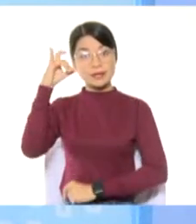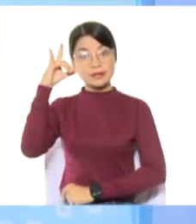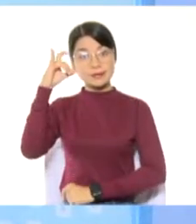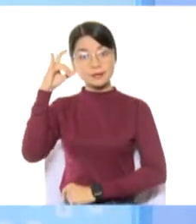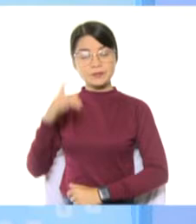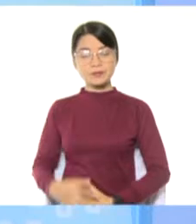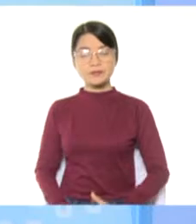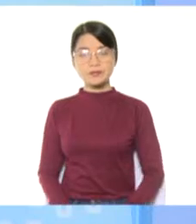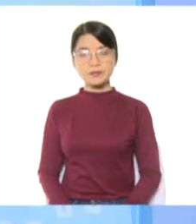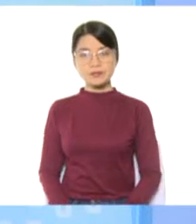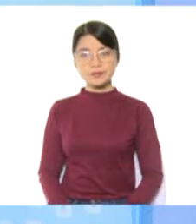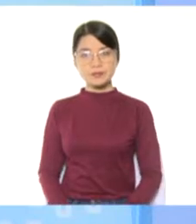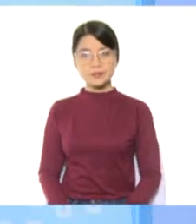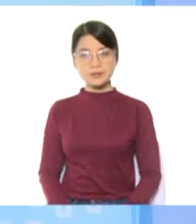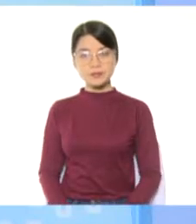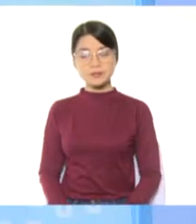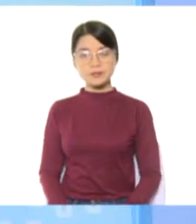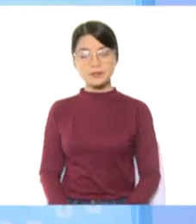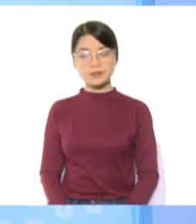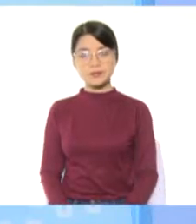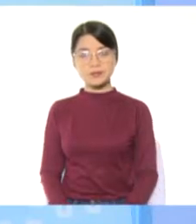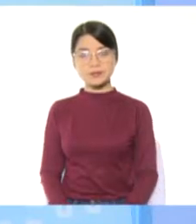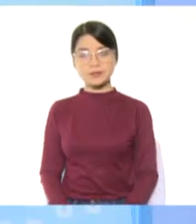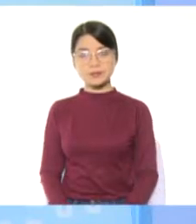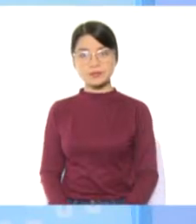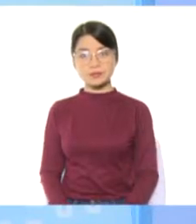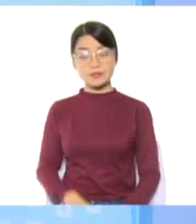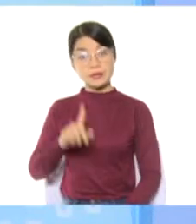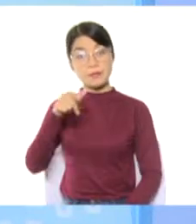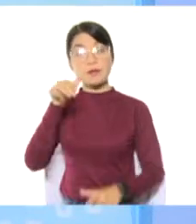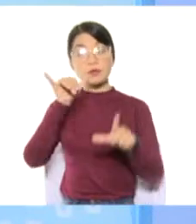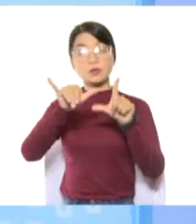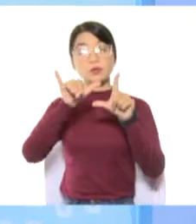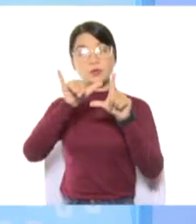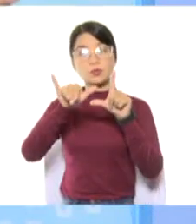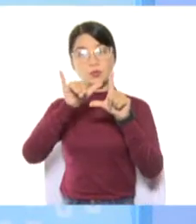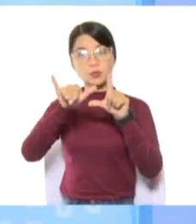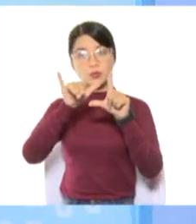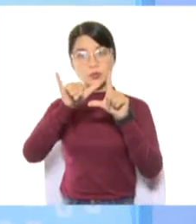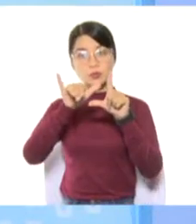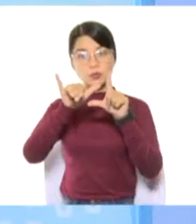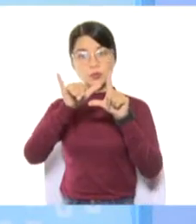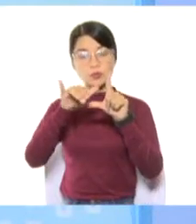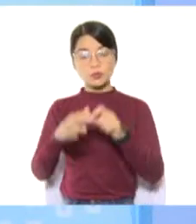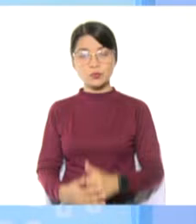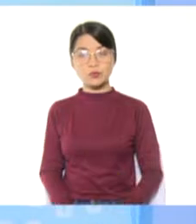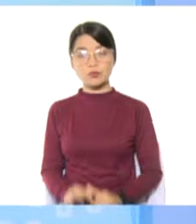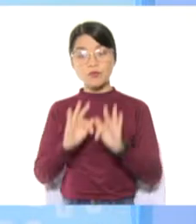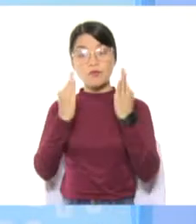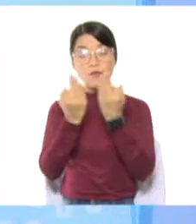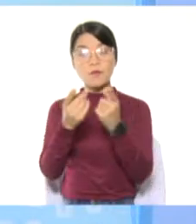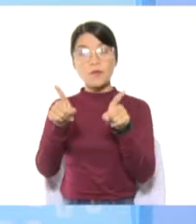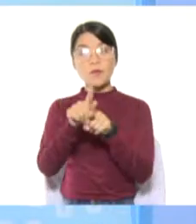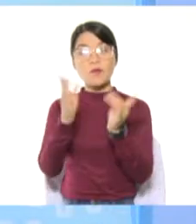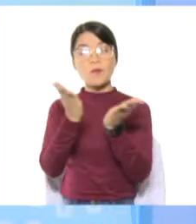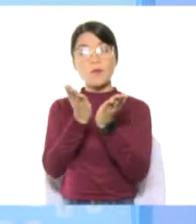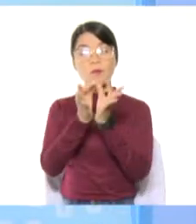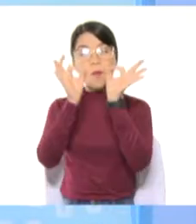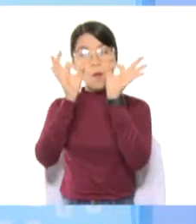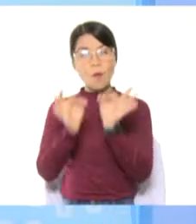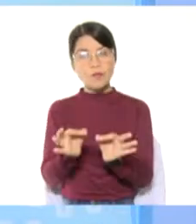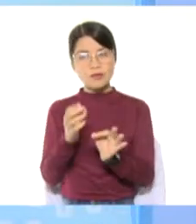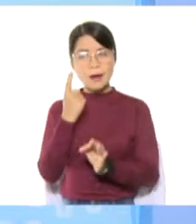programa Cada Familia, una Escuela. Y por supuesto nuestra cuenta en YouTube, Cada Familia, una Escuela Oficial, para que no se